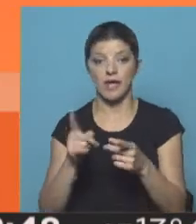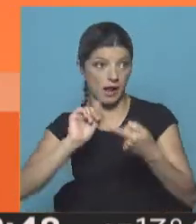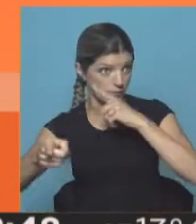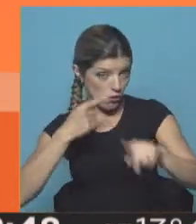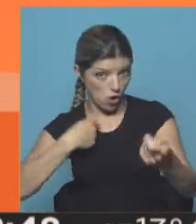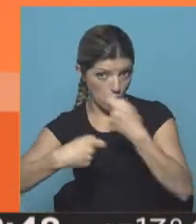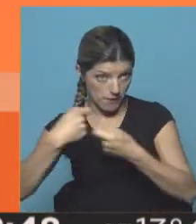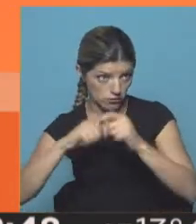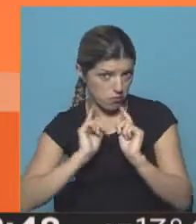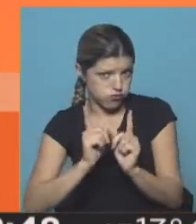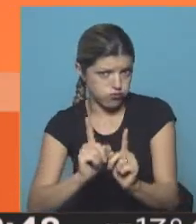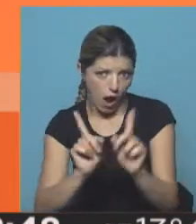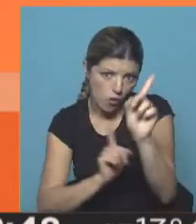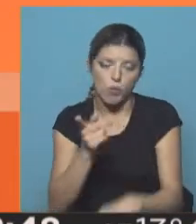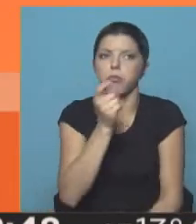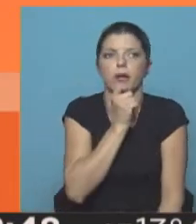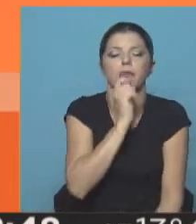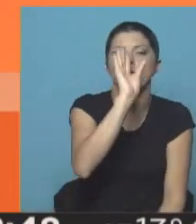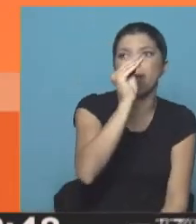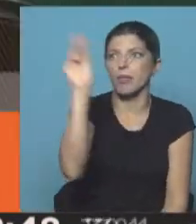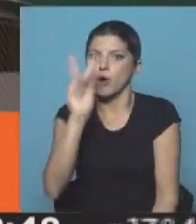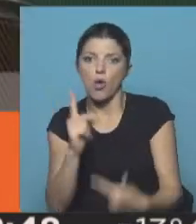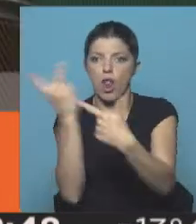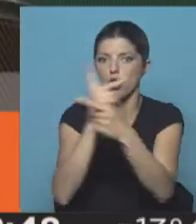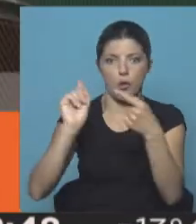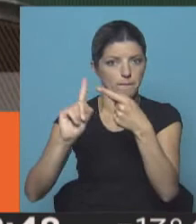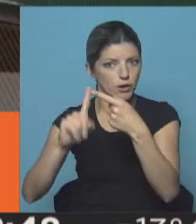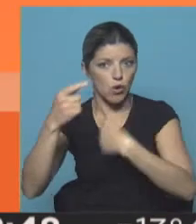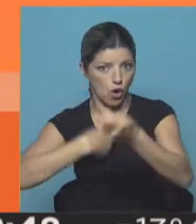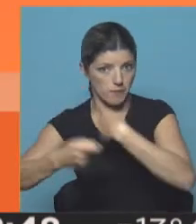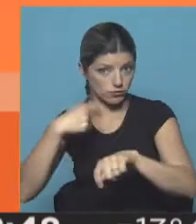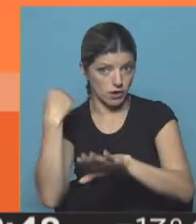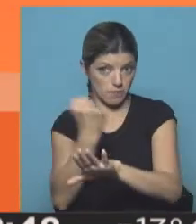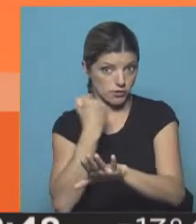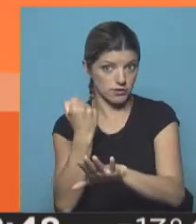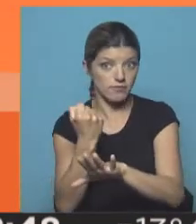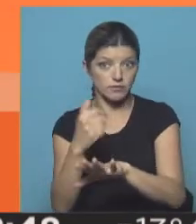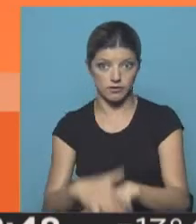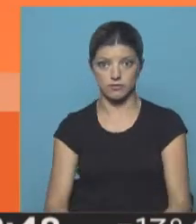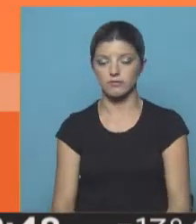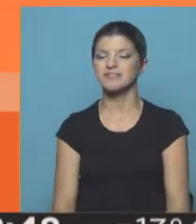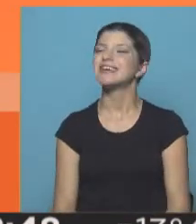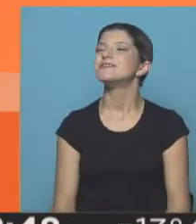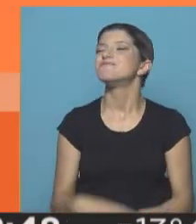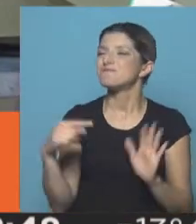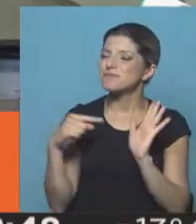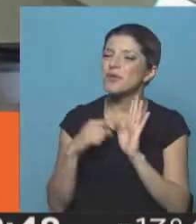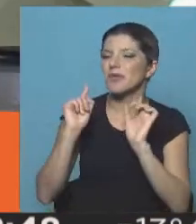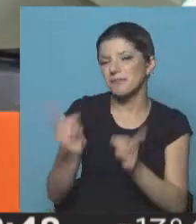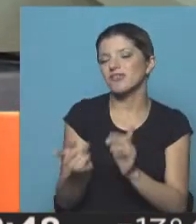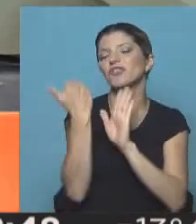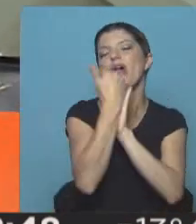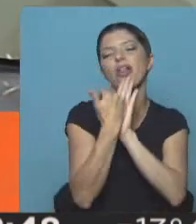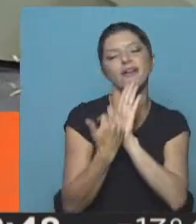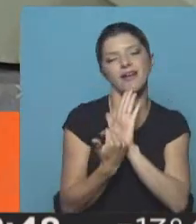algunos casos siguen. Brasil y Venezuela tienen una relación comercial enorme, inmensa. Bueno, pero y que por eso, pero todavía forma no- parte también no de sé las si- reglas de la